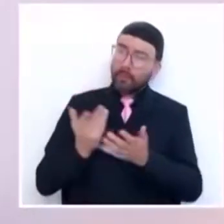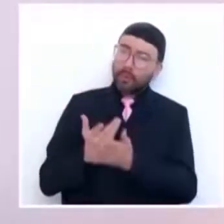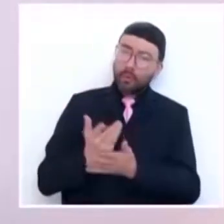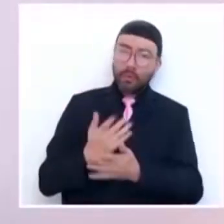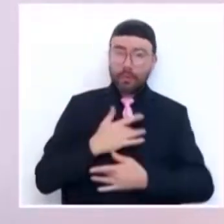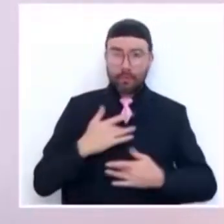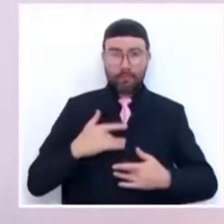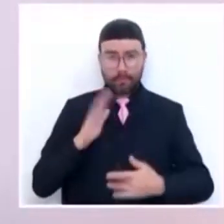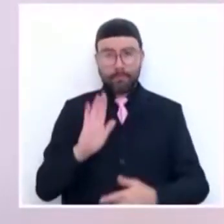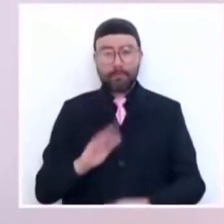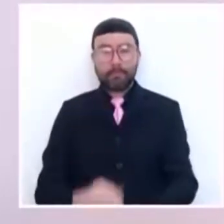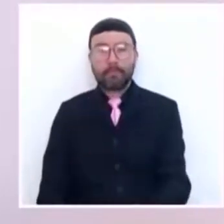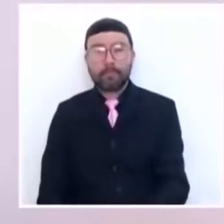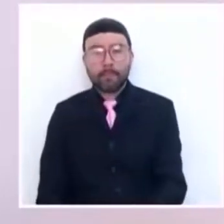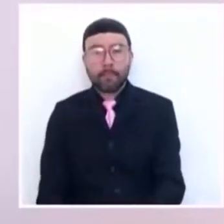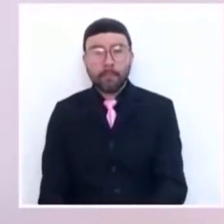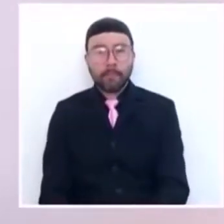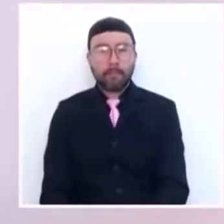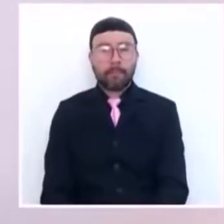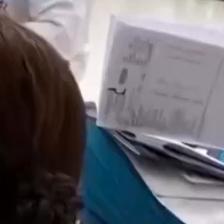con nosotros.